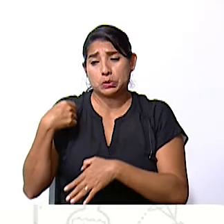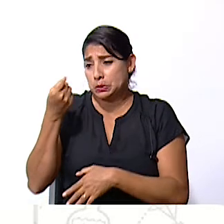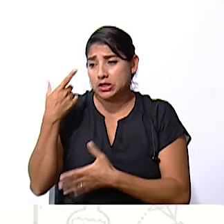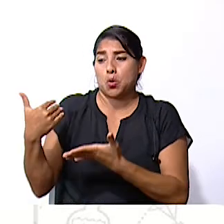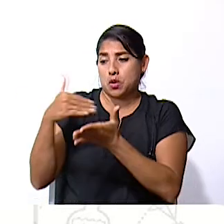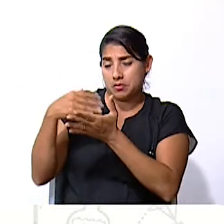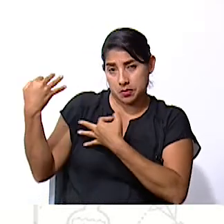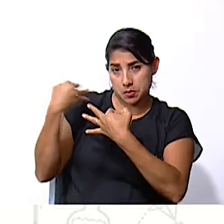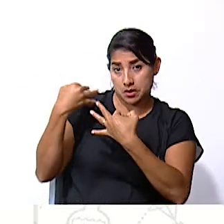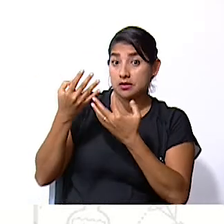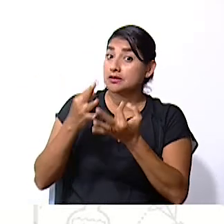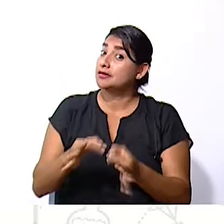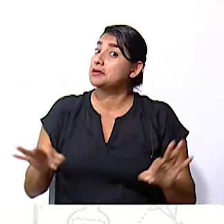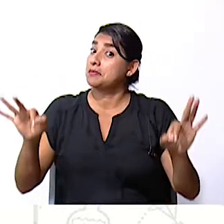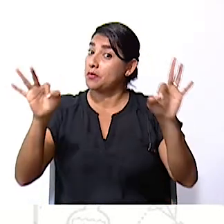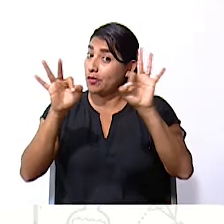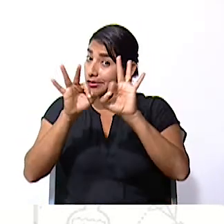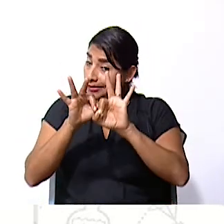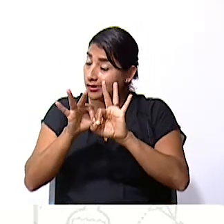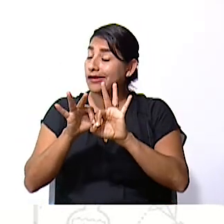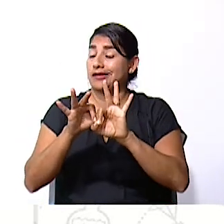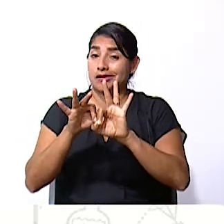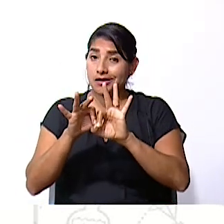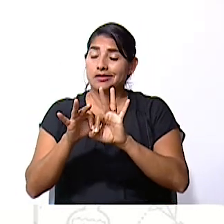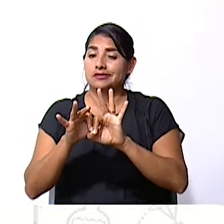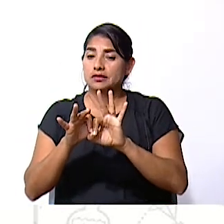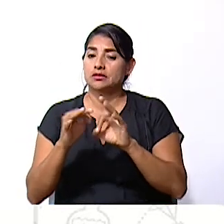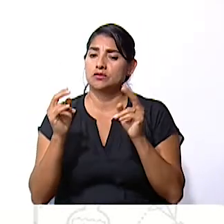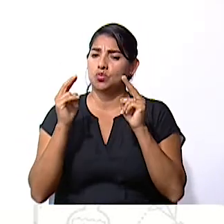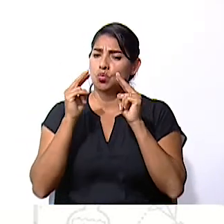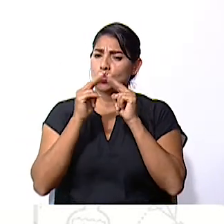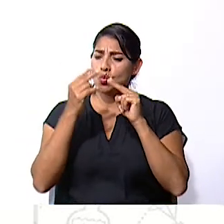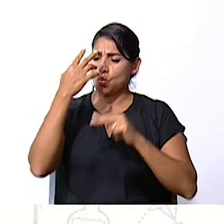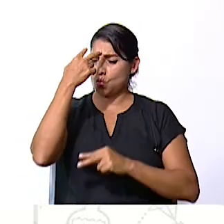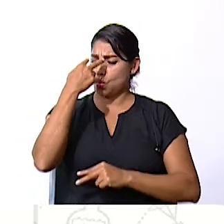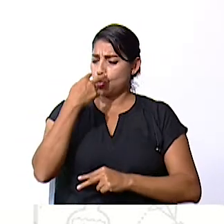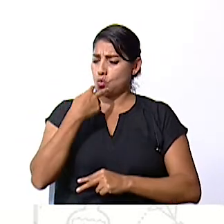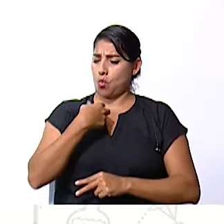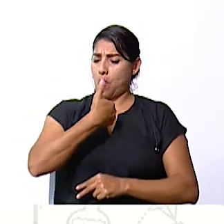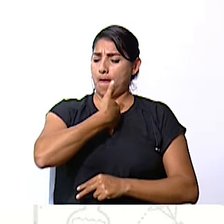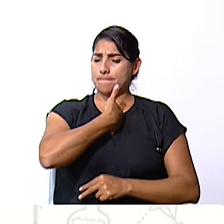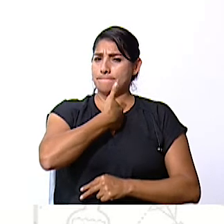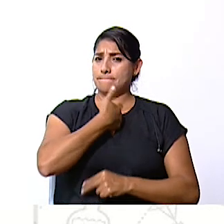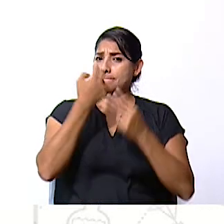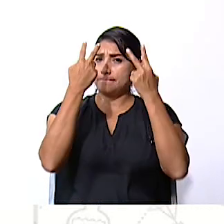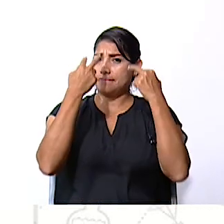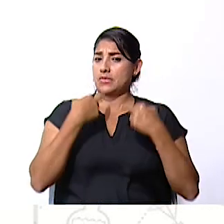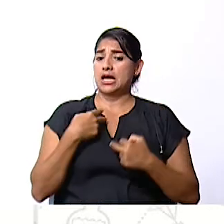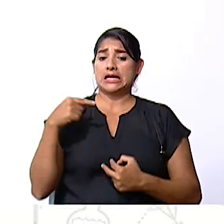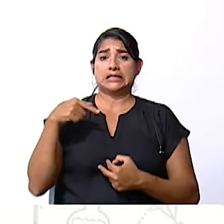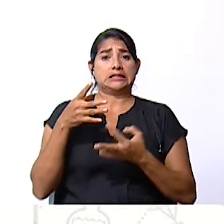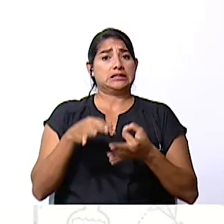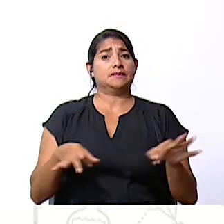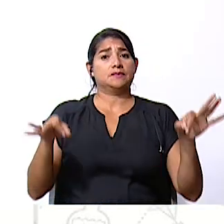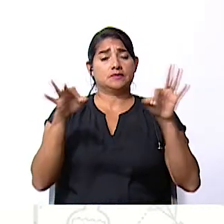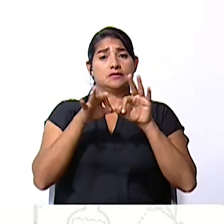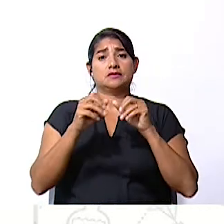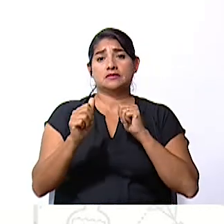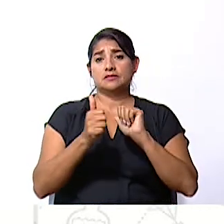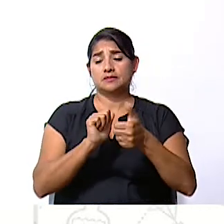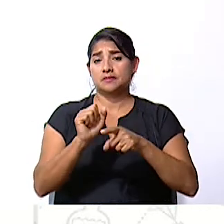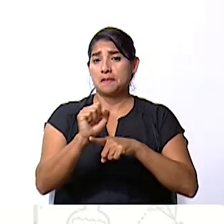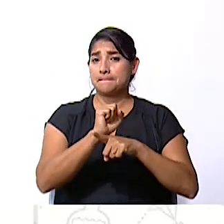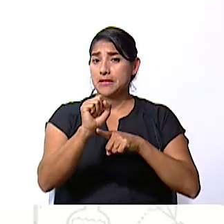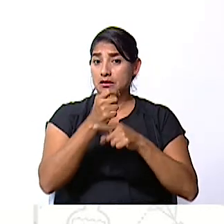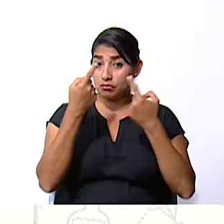Es importante también conocernos nosotros mismos. y este es un muy buen ejercicio